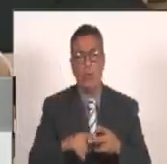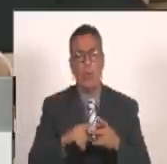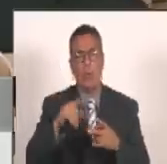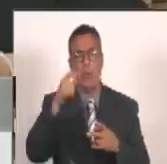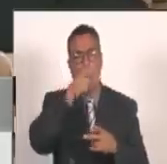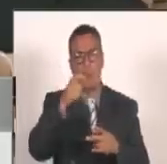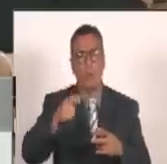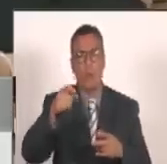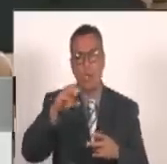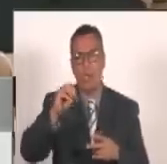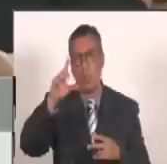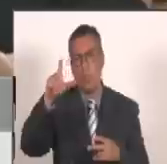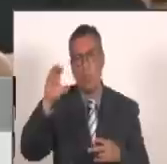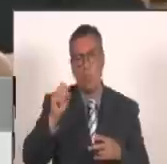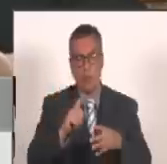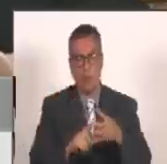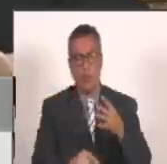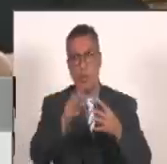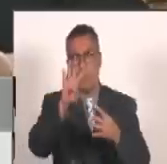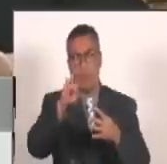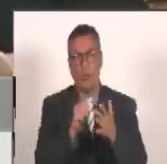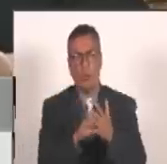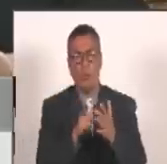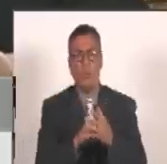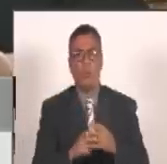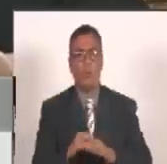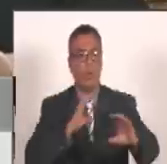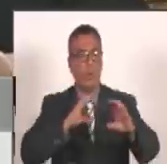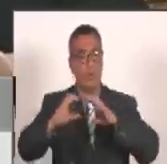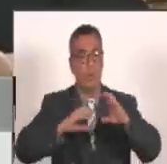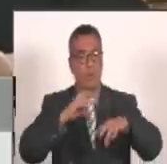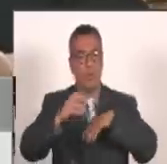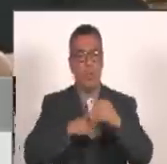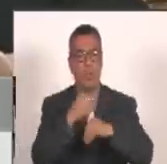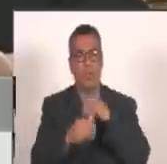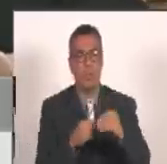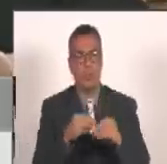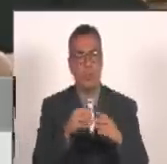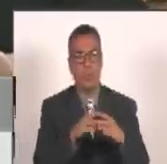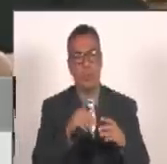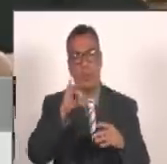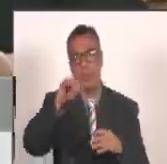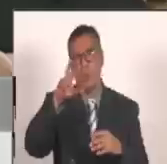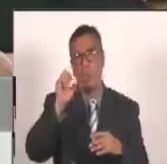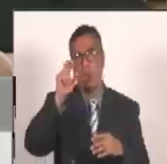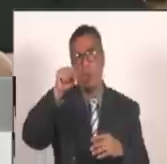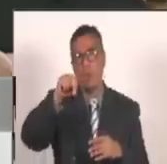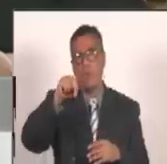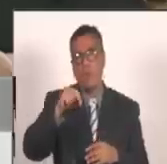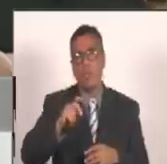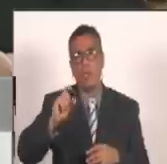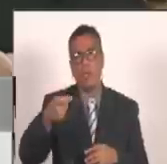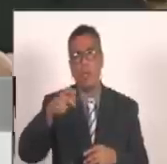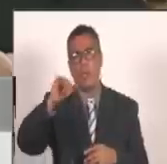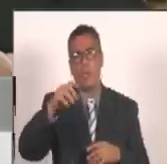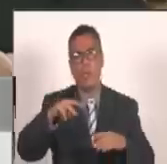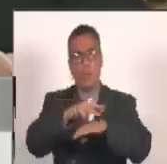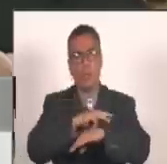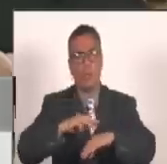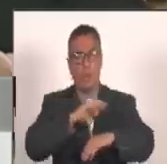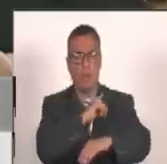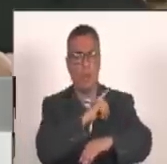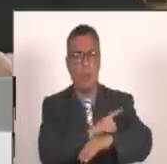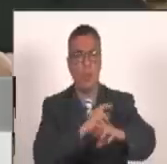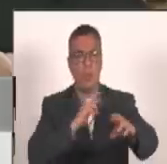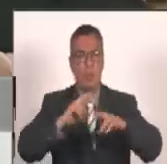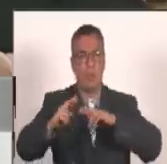Democrática Popular, Laos. Cuarto punto de la cuenta, comunicaciones suscritas por el ciudadano Iván Eduardo Gil Pinto, ministro del Poder